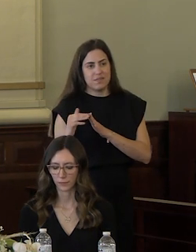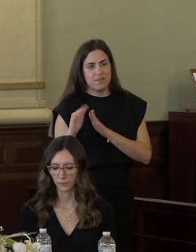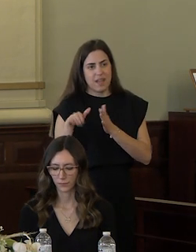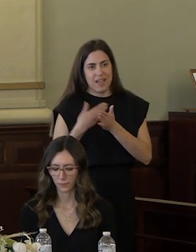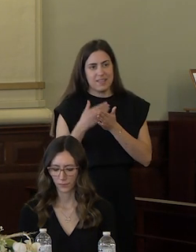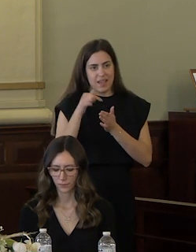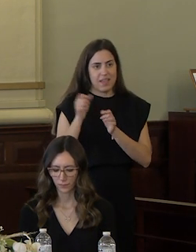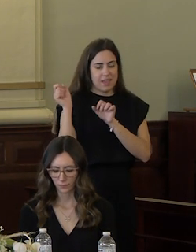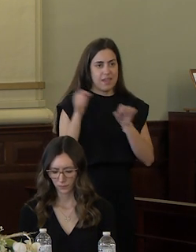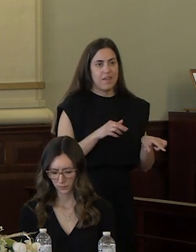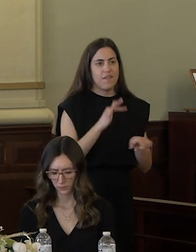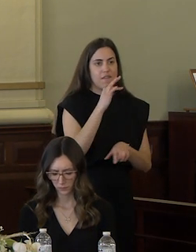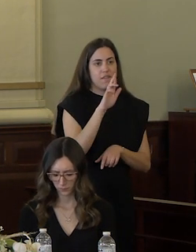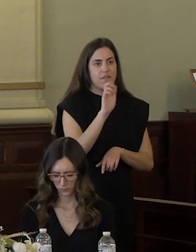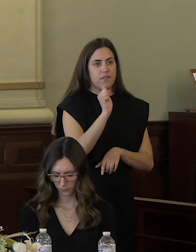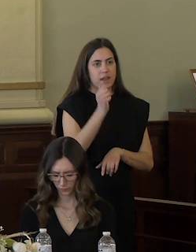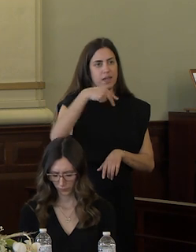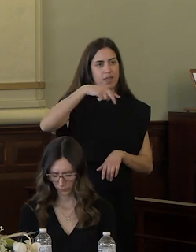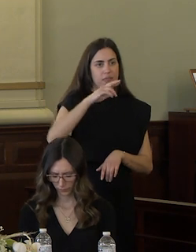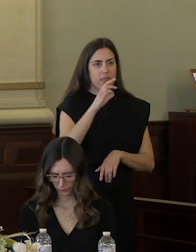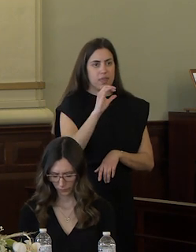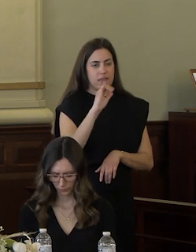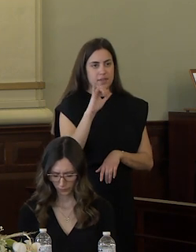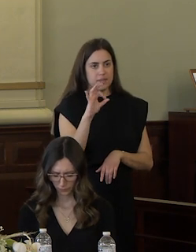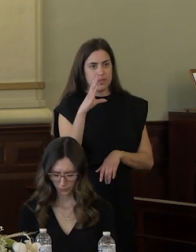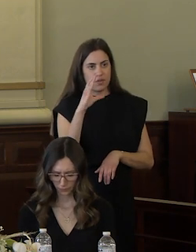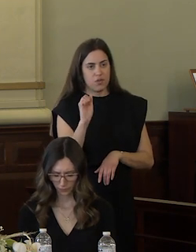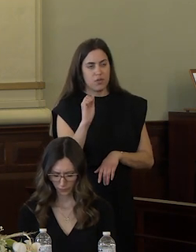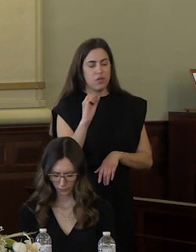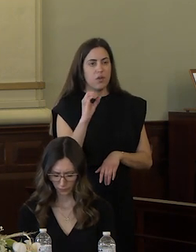Francisco Tolosa, Costa Tolosa, y se ubicó en